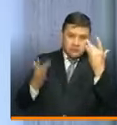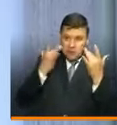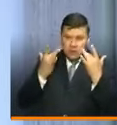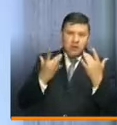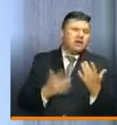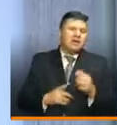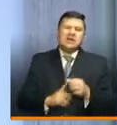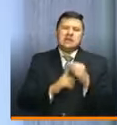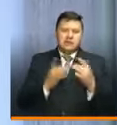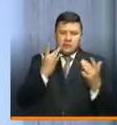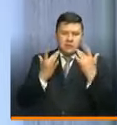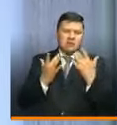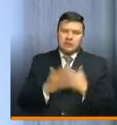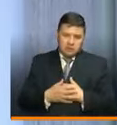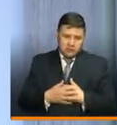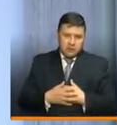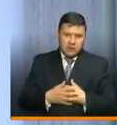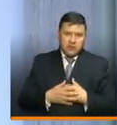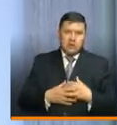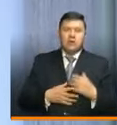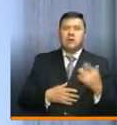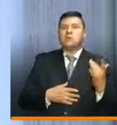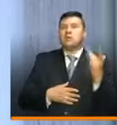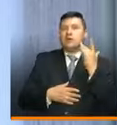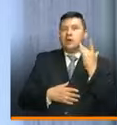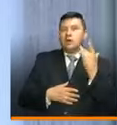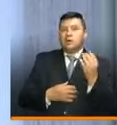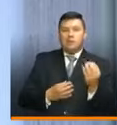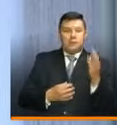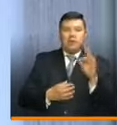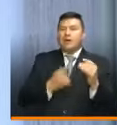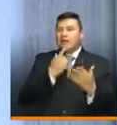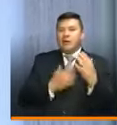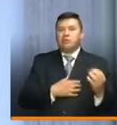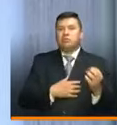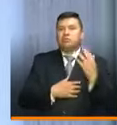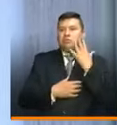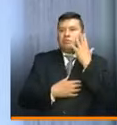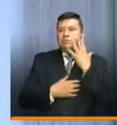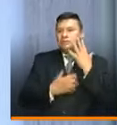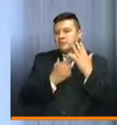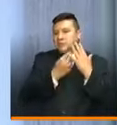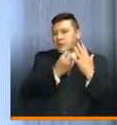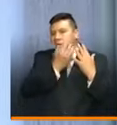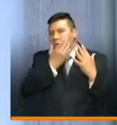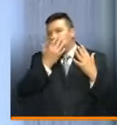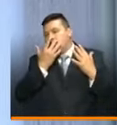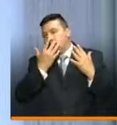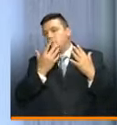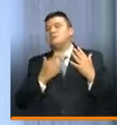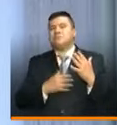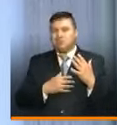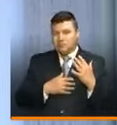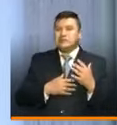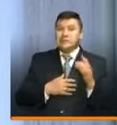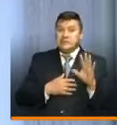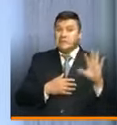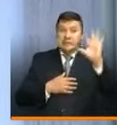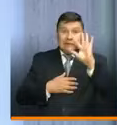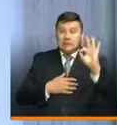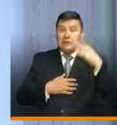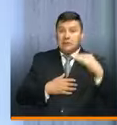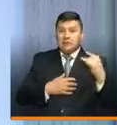da especialmente al tocarse la cara, porque es muy fácil que las manos se contaminen, y este es un virus que